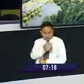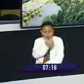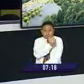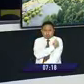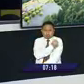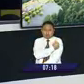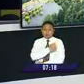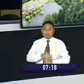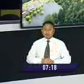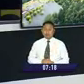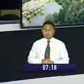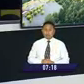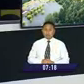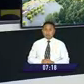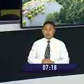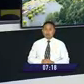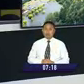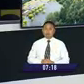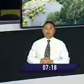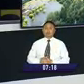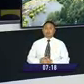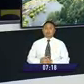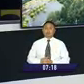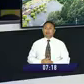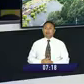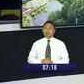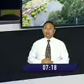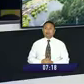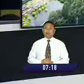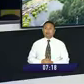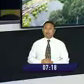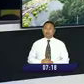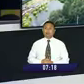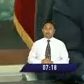las dosis de refuerzo y uso de las medidas de bioseguridad.